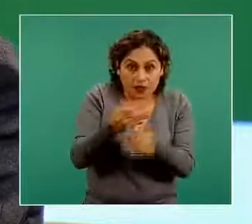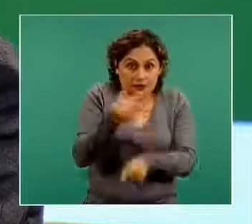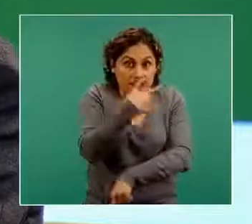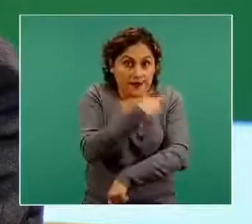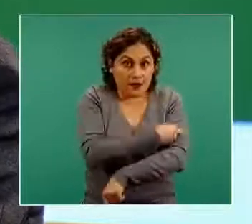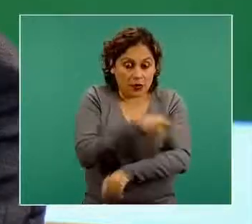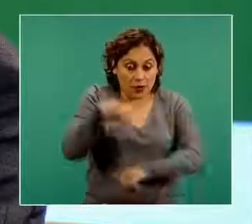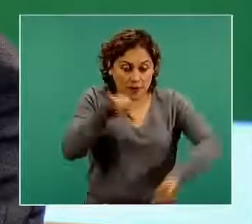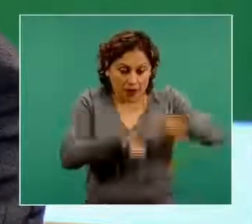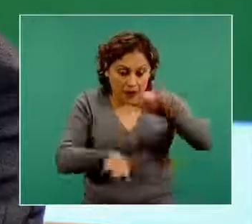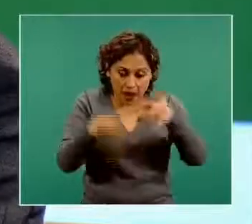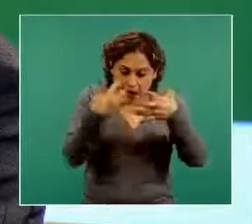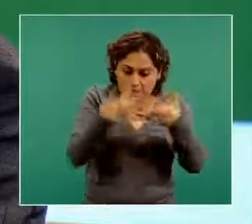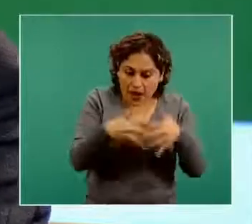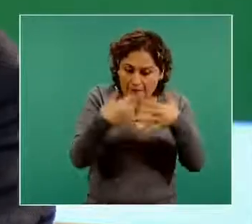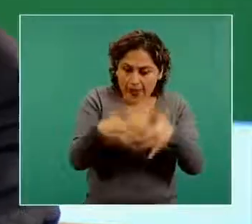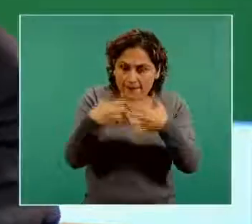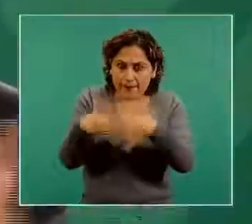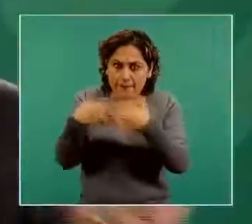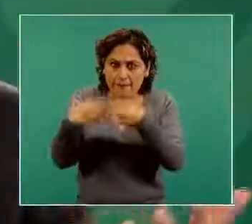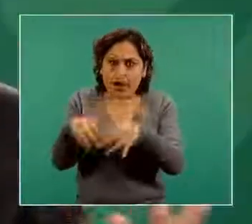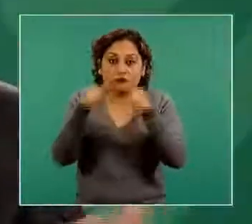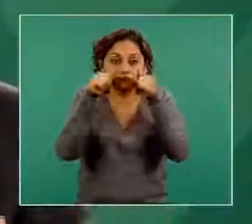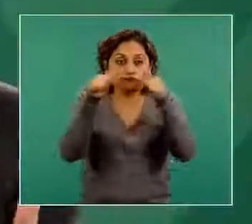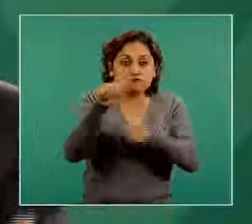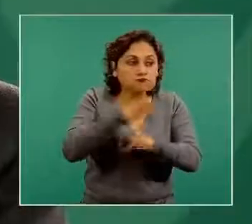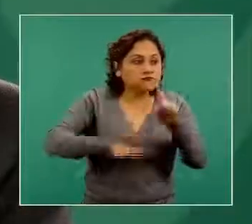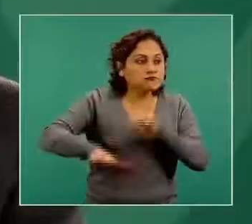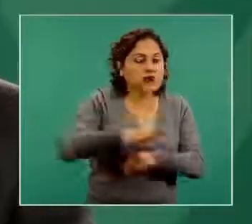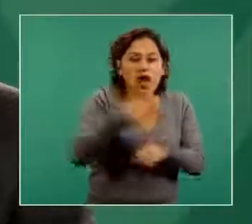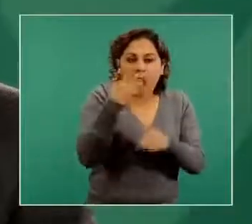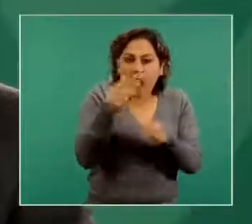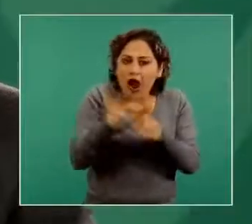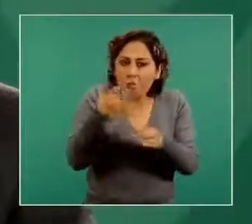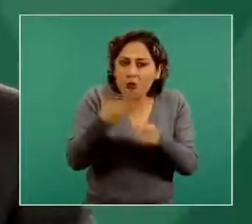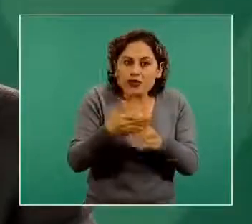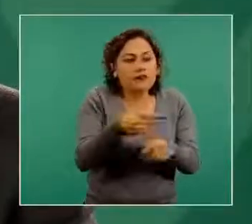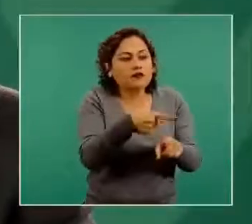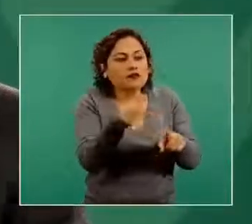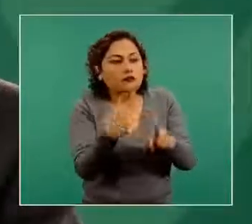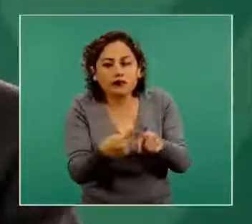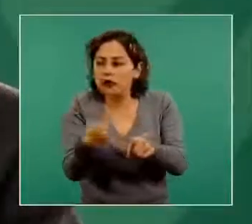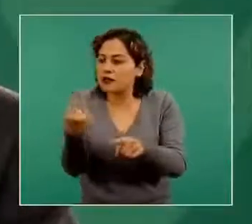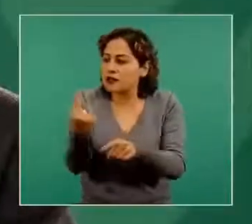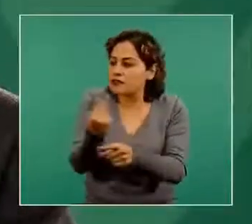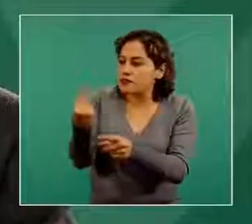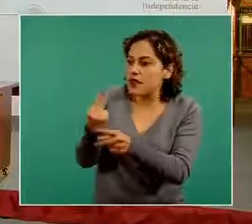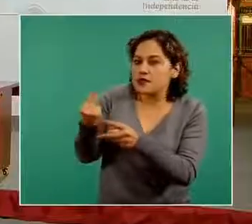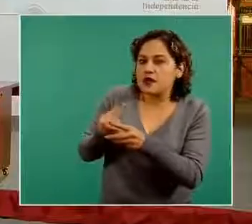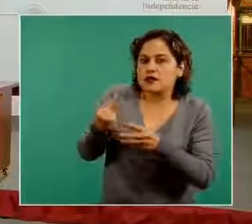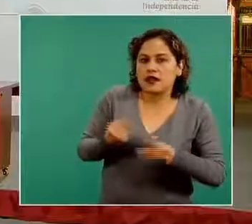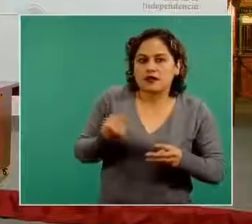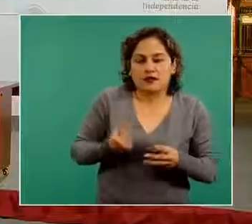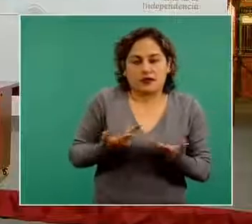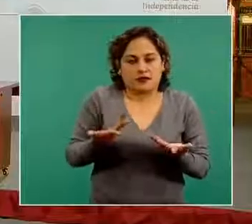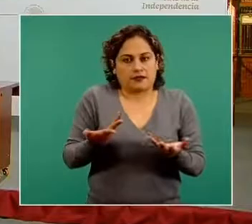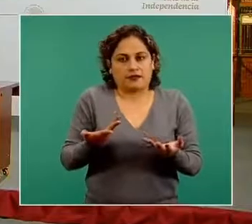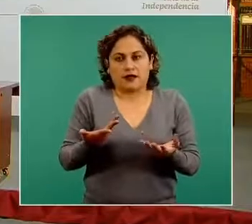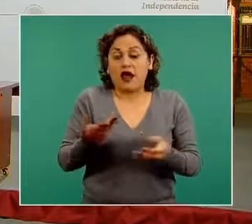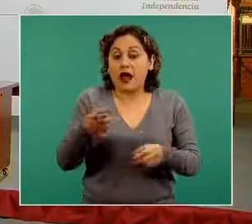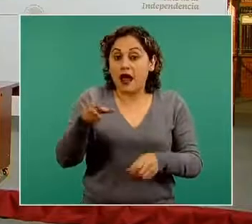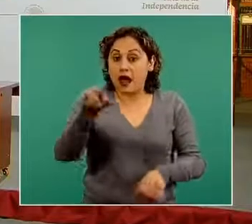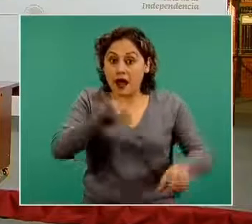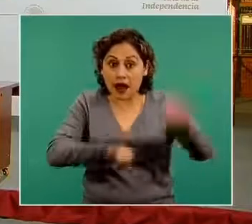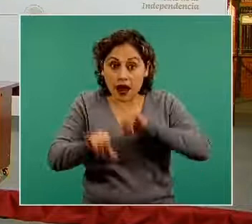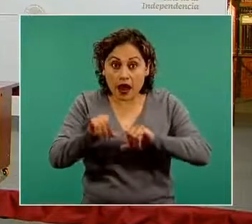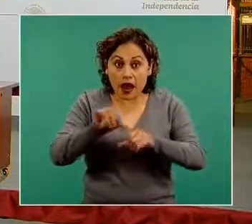menor a la necesidad. La necesidad todo el mundo, y las vacunas desde luego no se pueden fabricar de un momento a otro. Por cierto, ahí